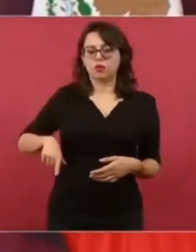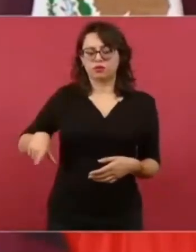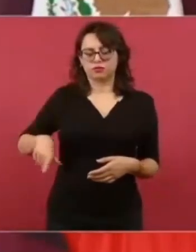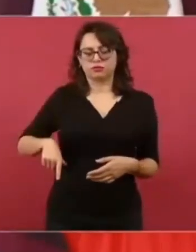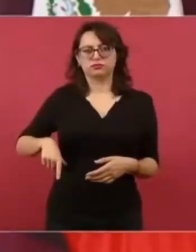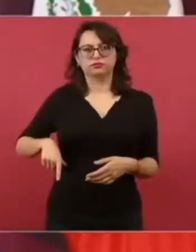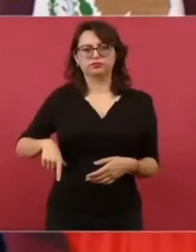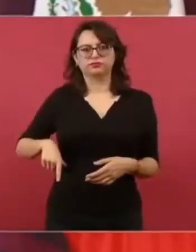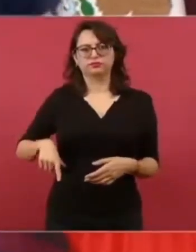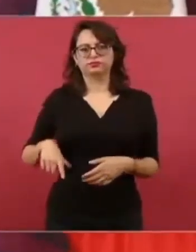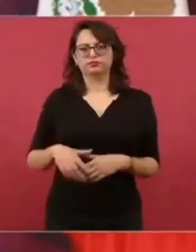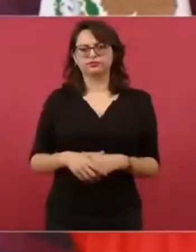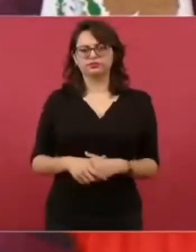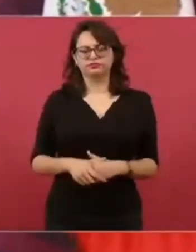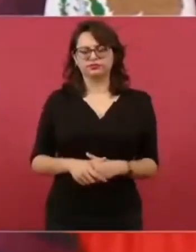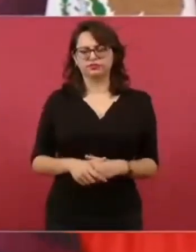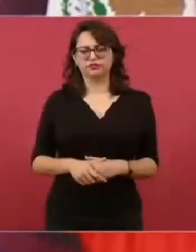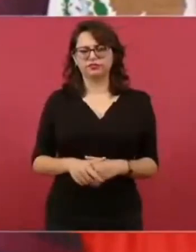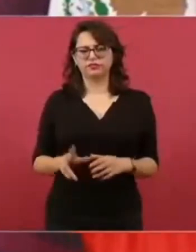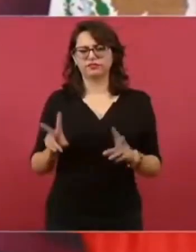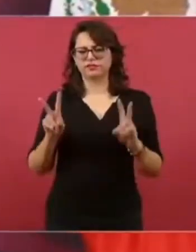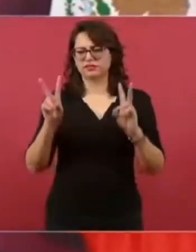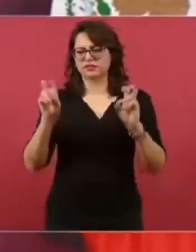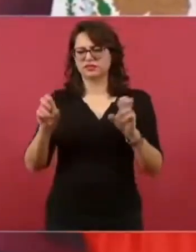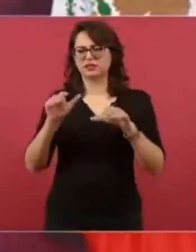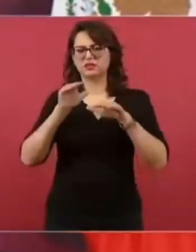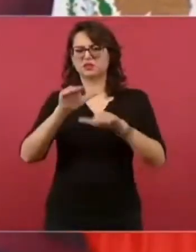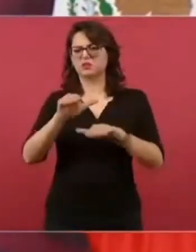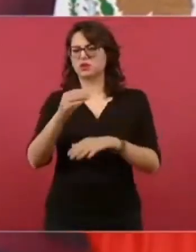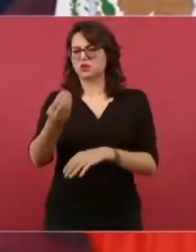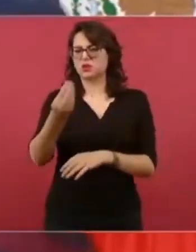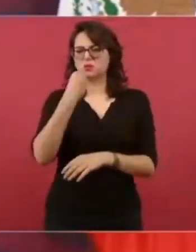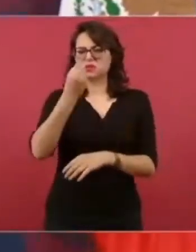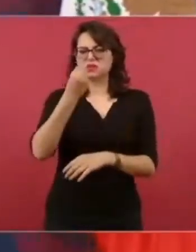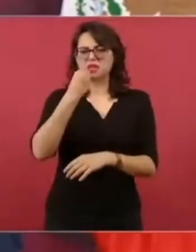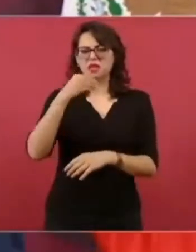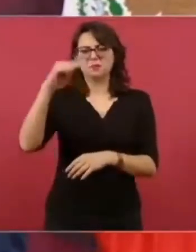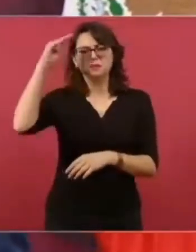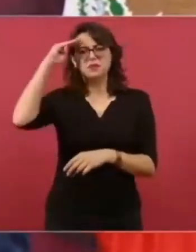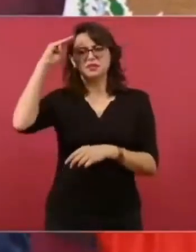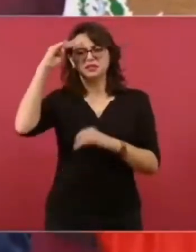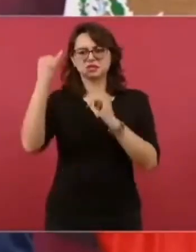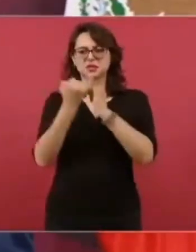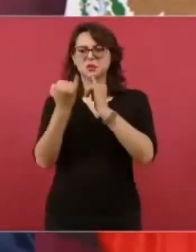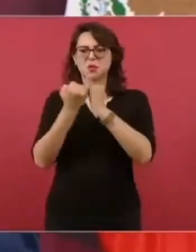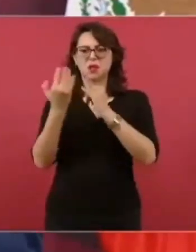despensas, también pensando que es el tiempo de antes,